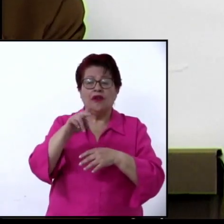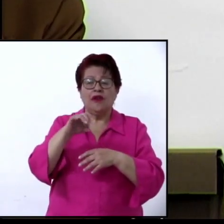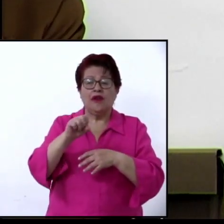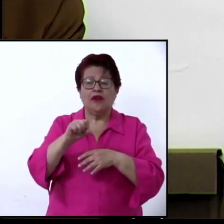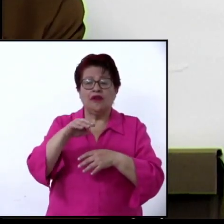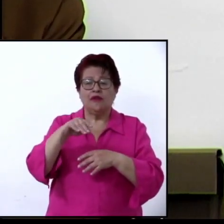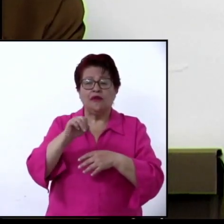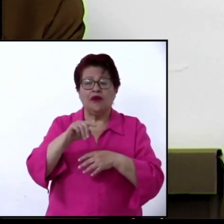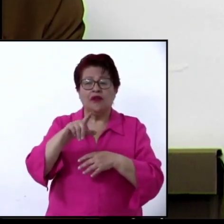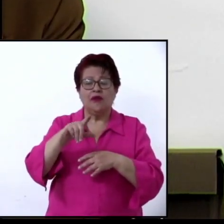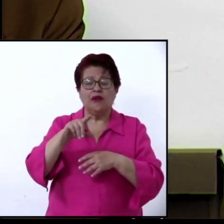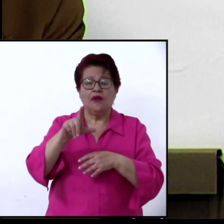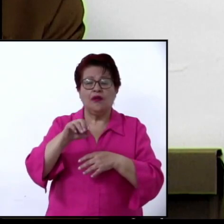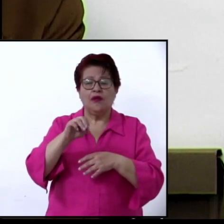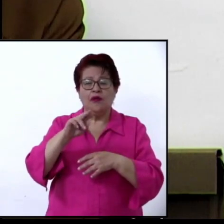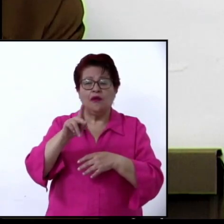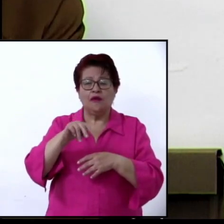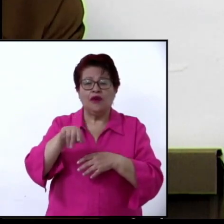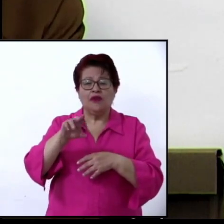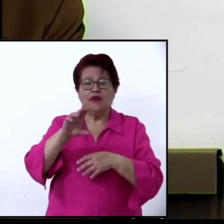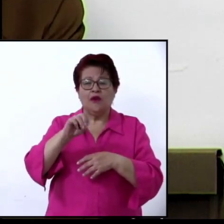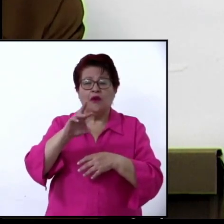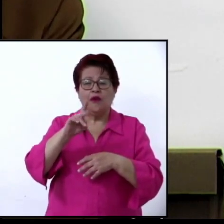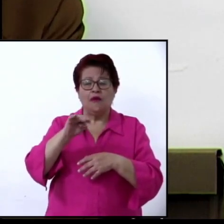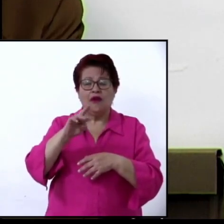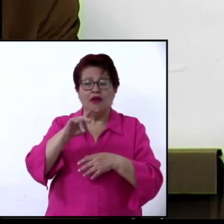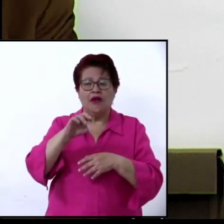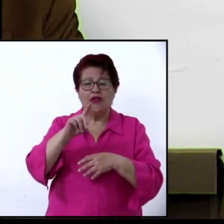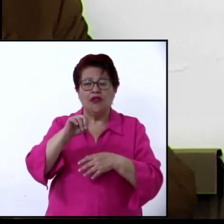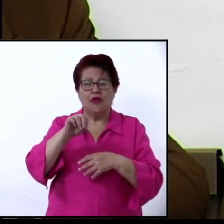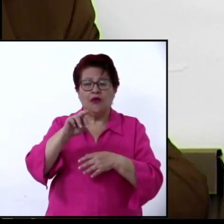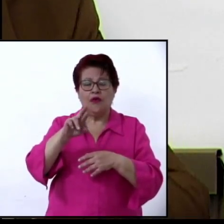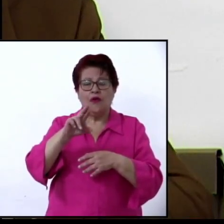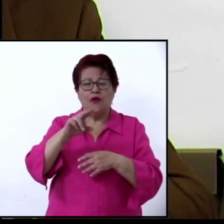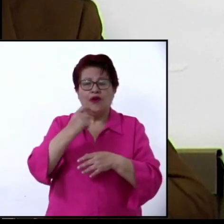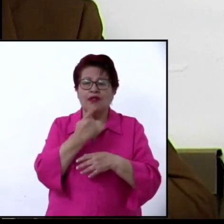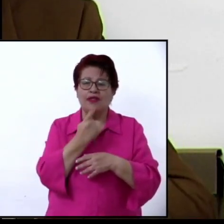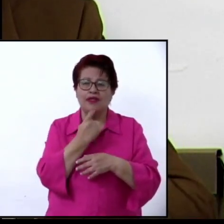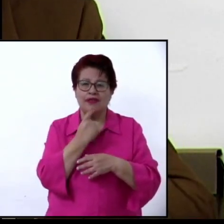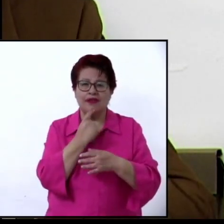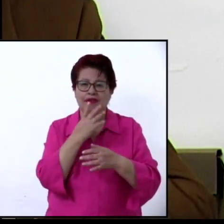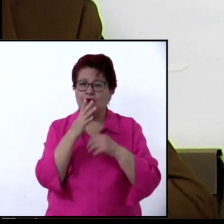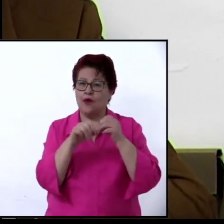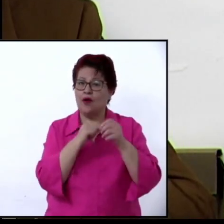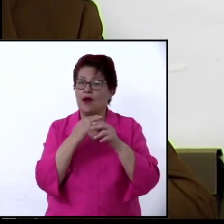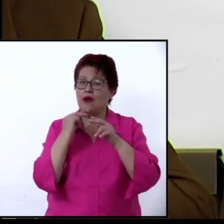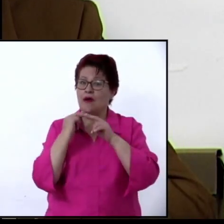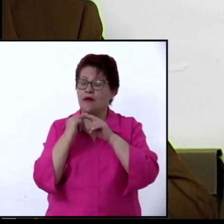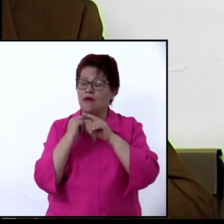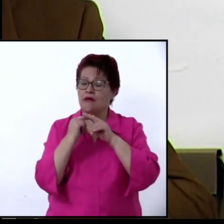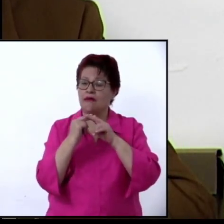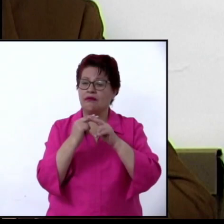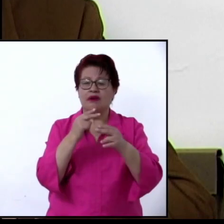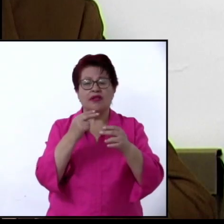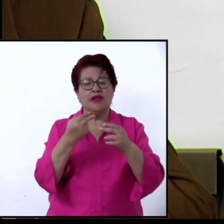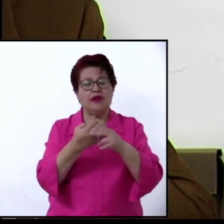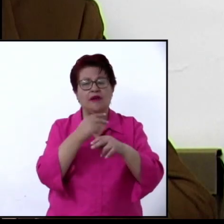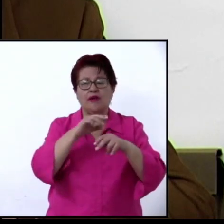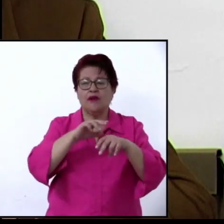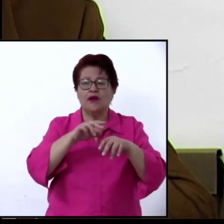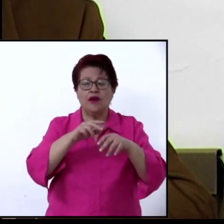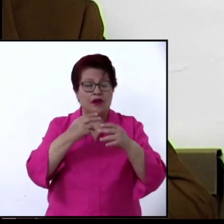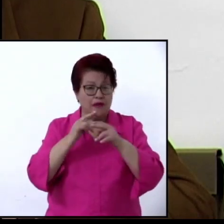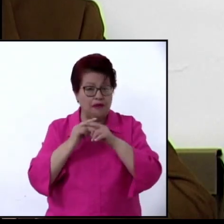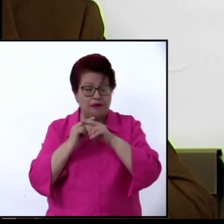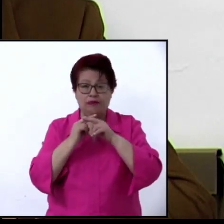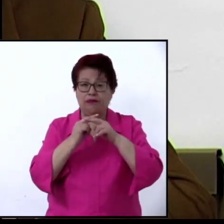Obrador. 5 años han transcurrido de este proceso de transformación de la vida pública de nuestra nación. Y bueno,